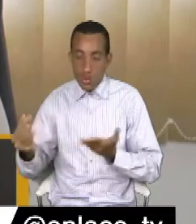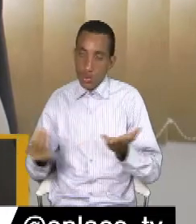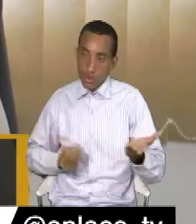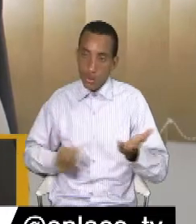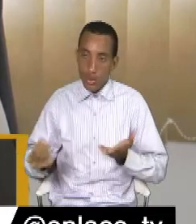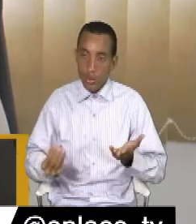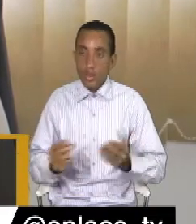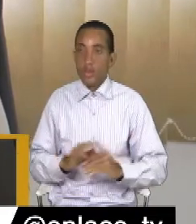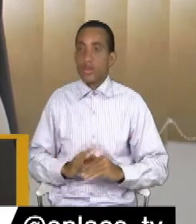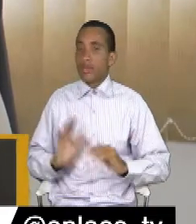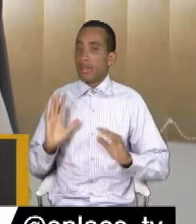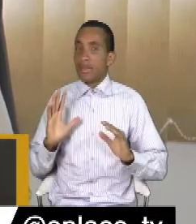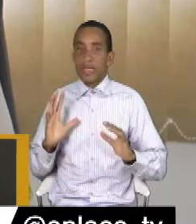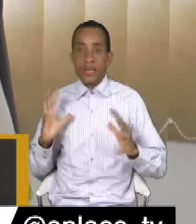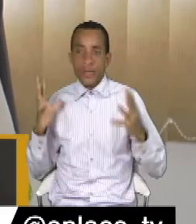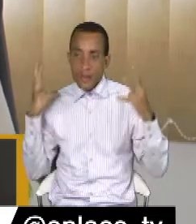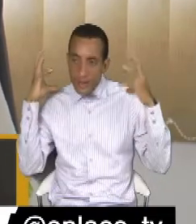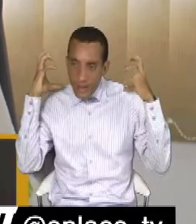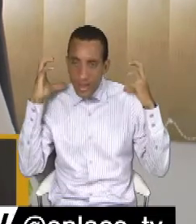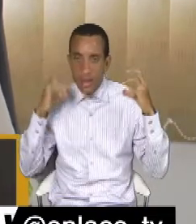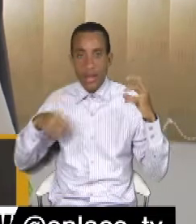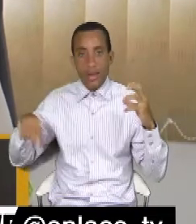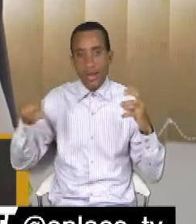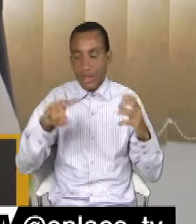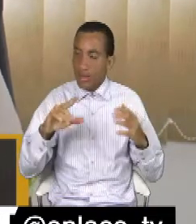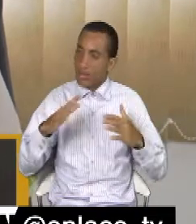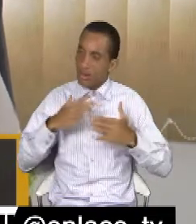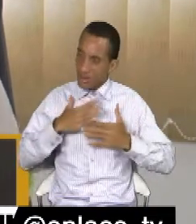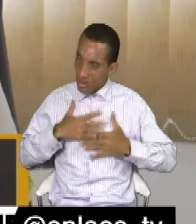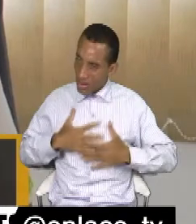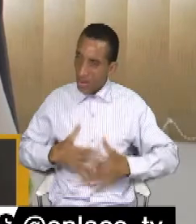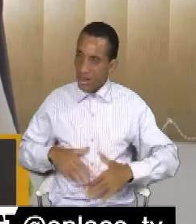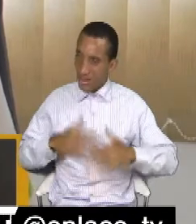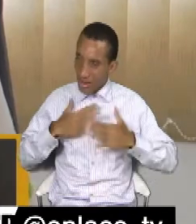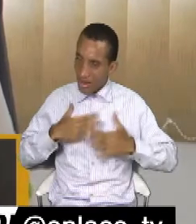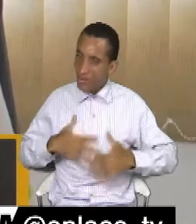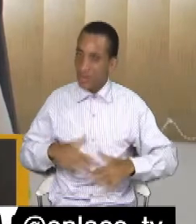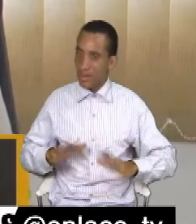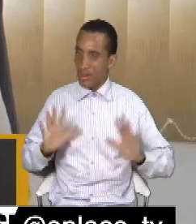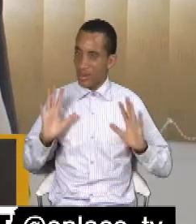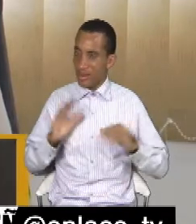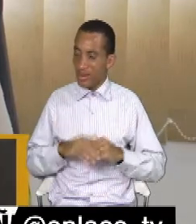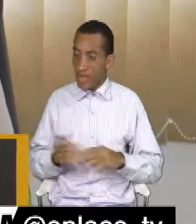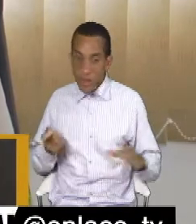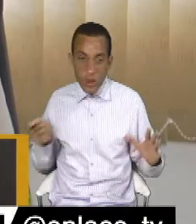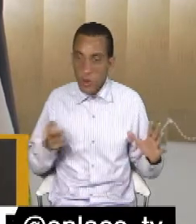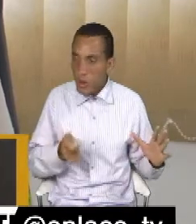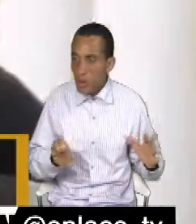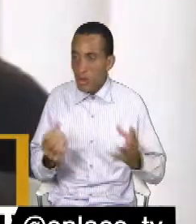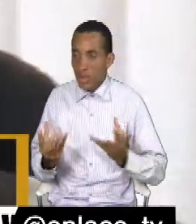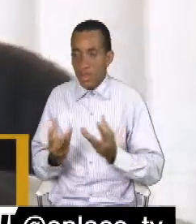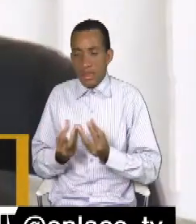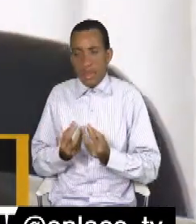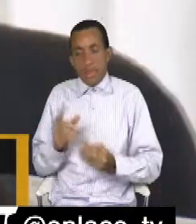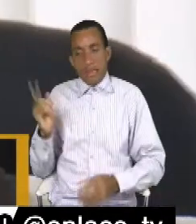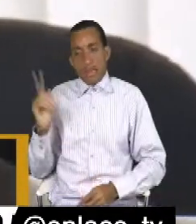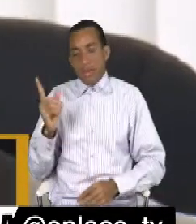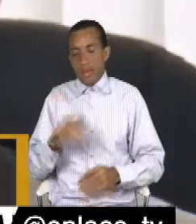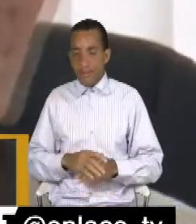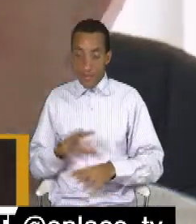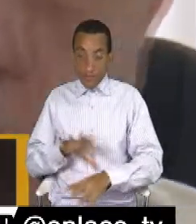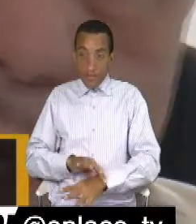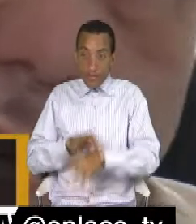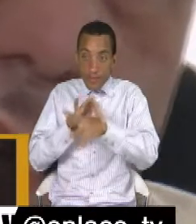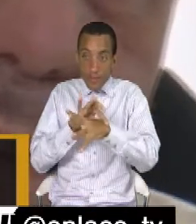se maneja demasiado estrés y que por favor eviten al máximo o eviten totalmente el ataque que están haciendo al personal médico. Los médicos del